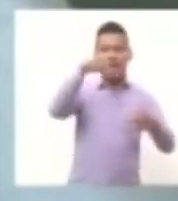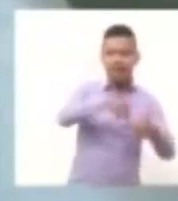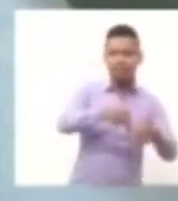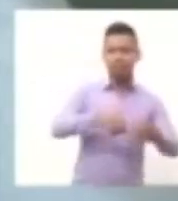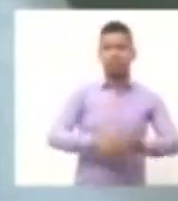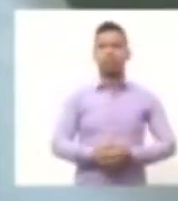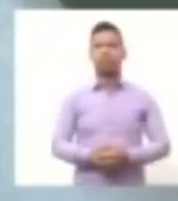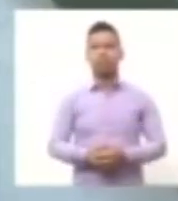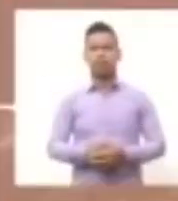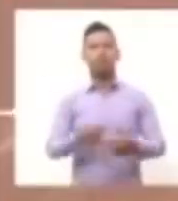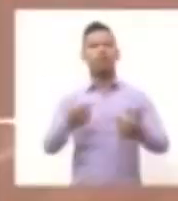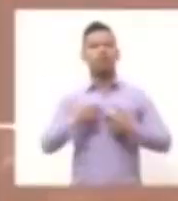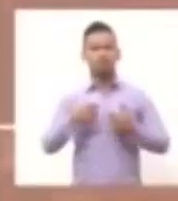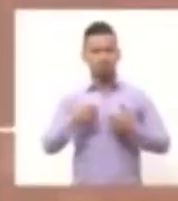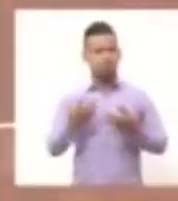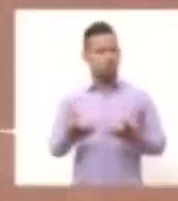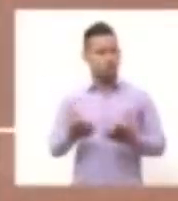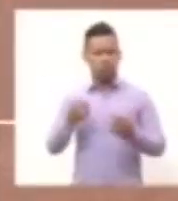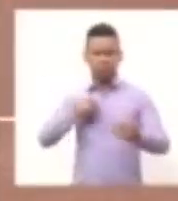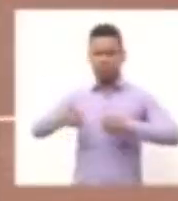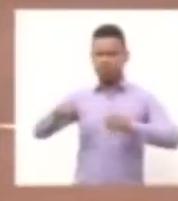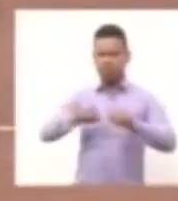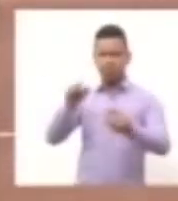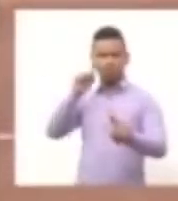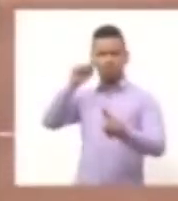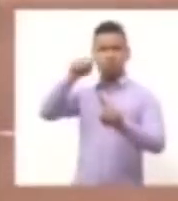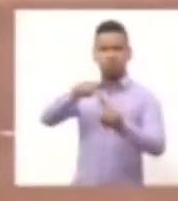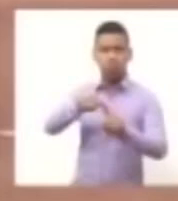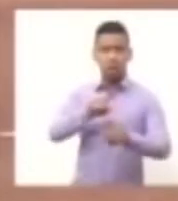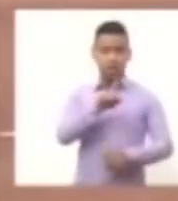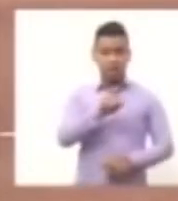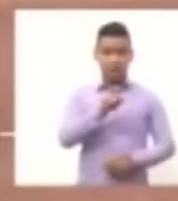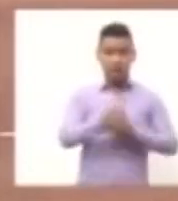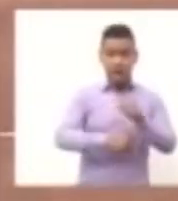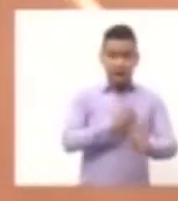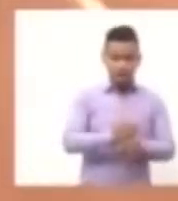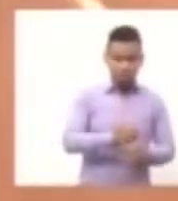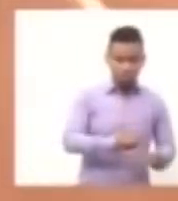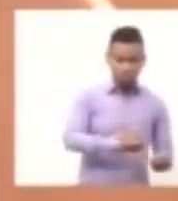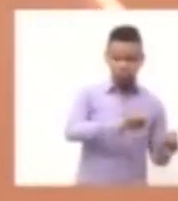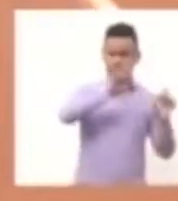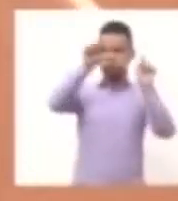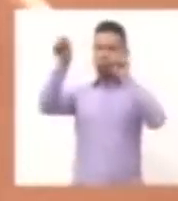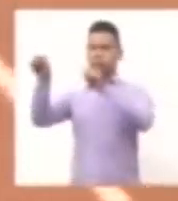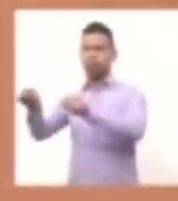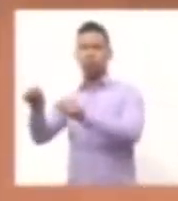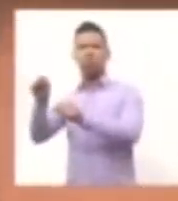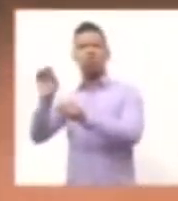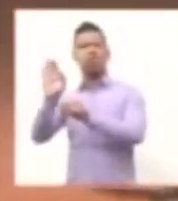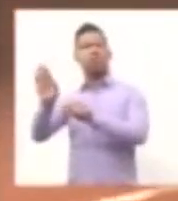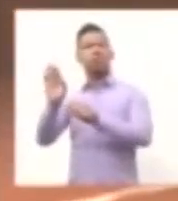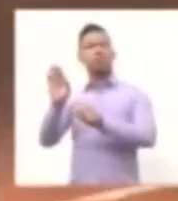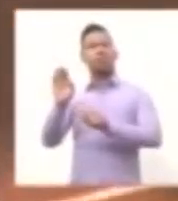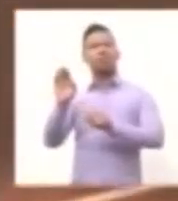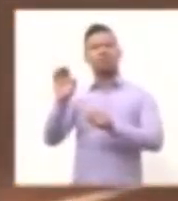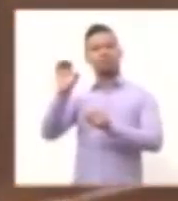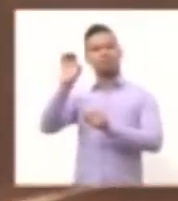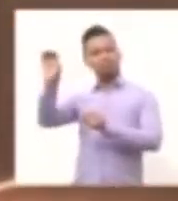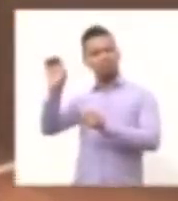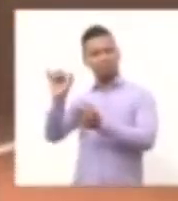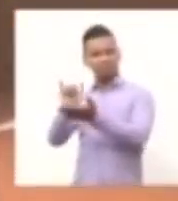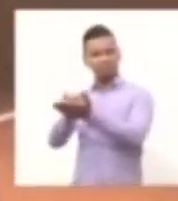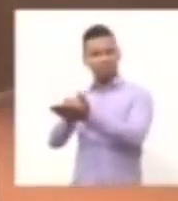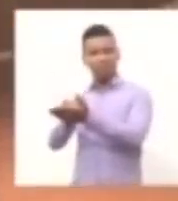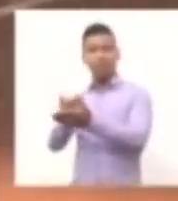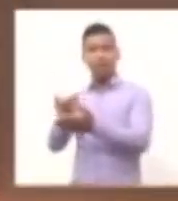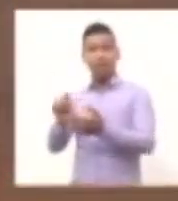quiero luchar para lo que quiero. A los 6 años se mudó a Barcelona, de allí su perfecto español. Francesca reconoce que no ha sido fácil,